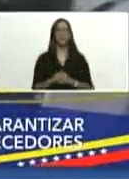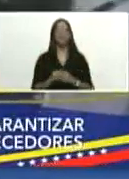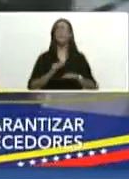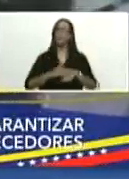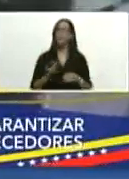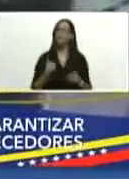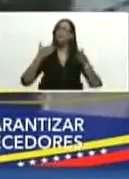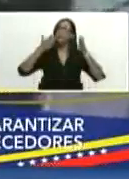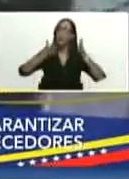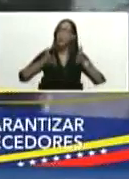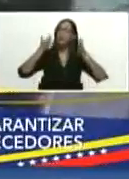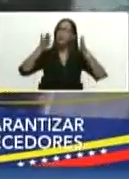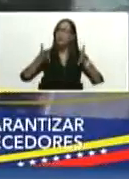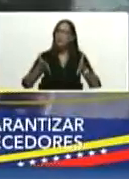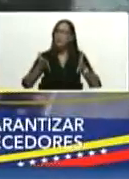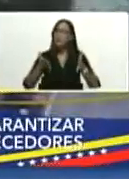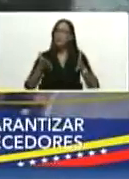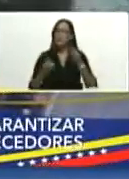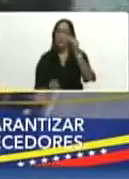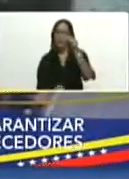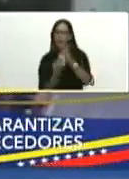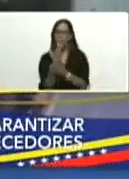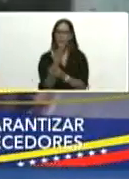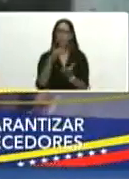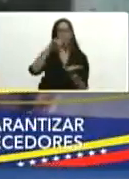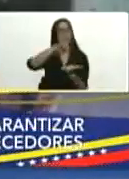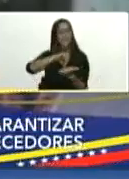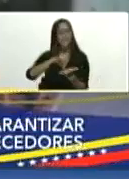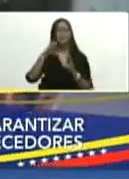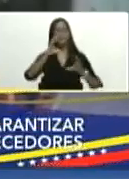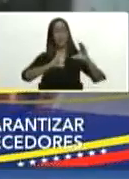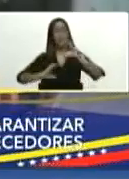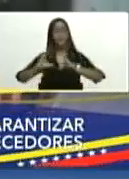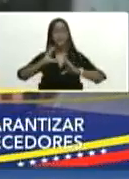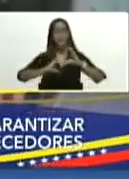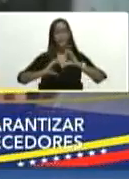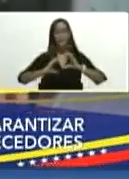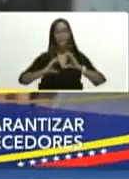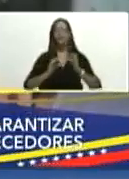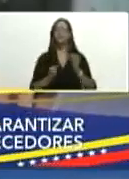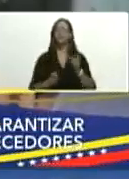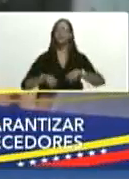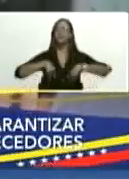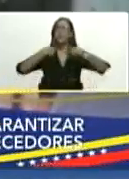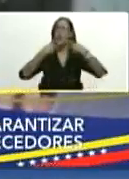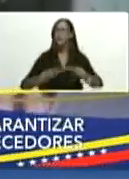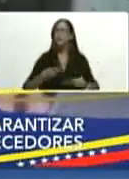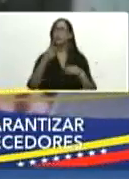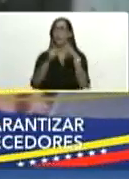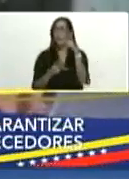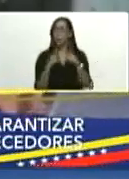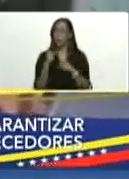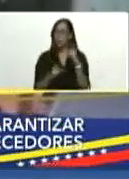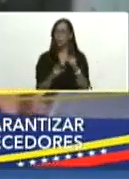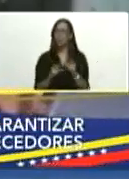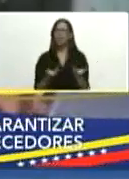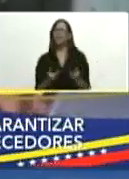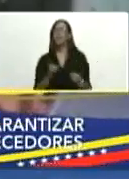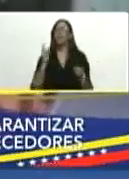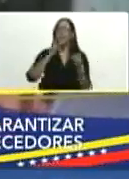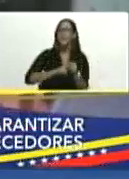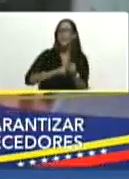Oriente la creación de un centro científico de innovación y producción que dependa